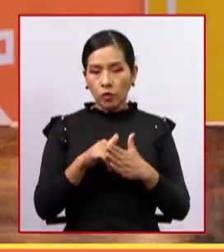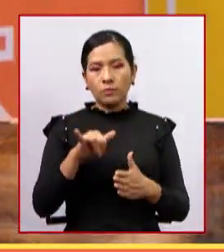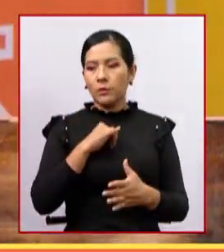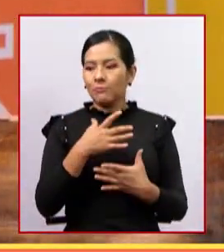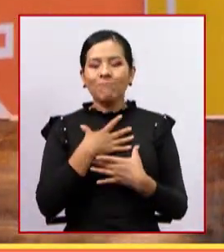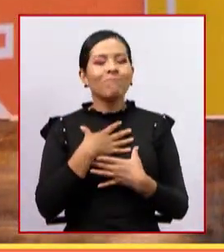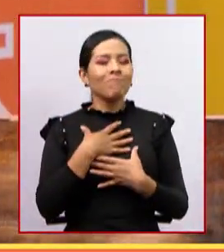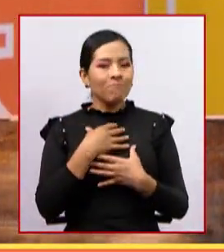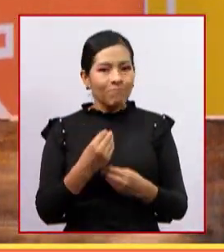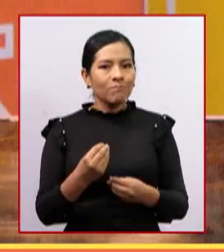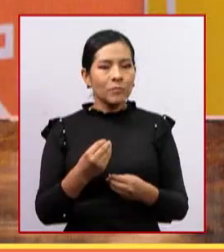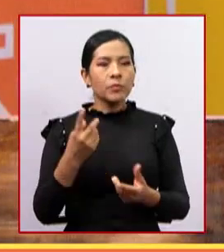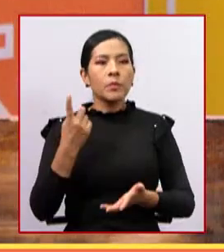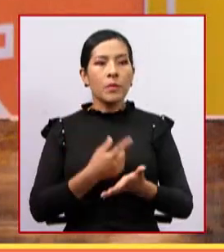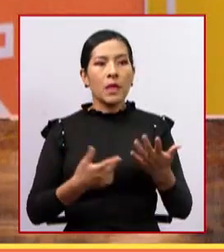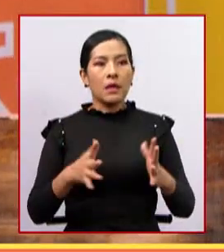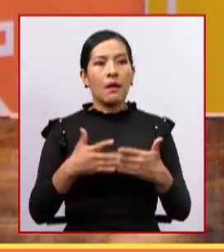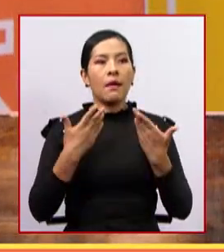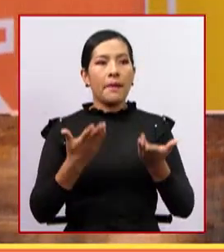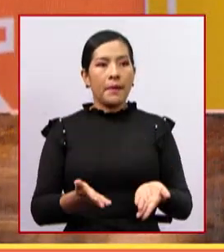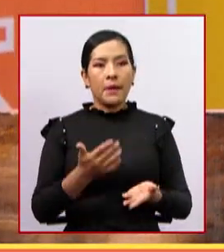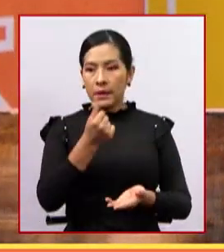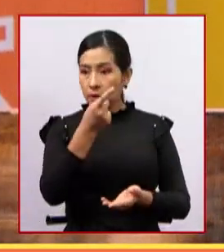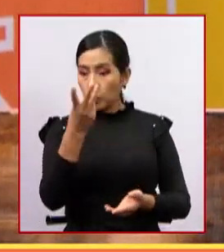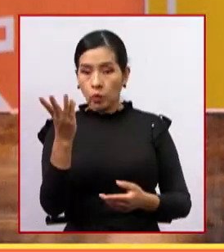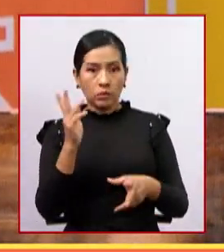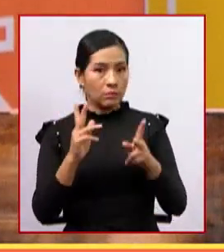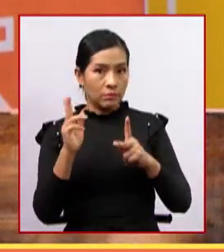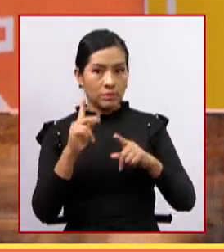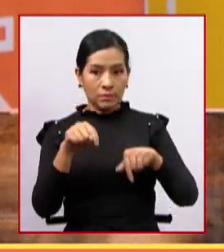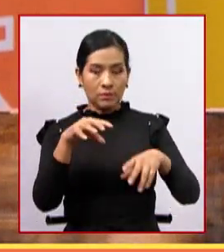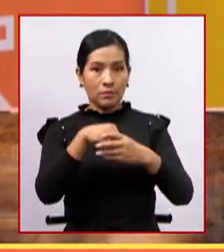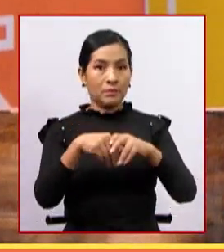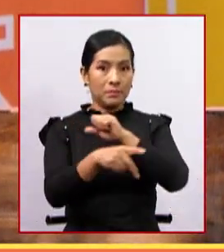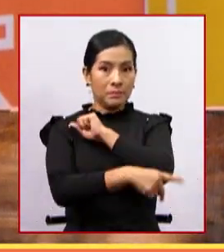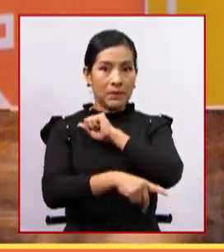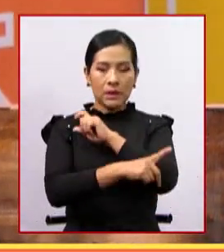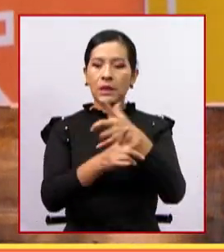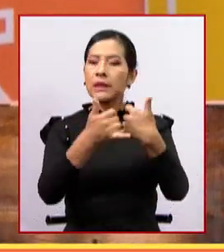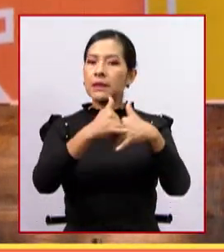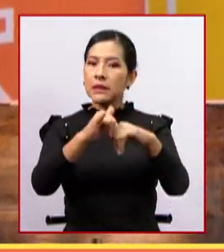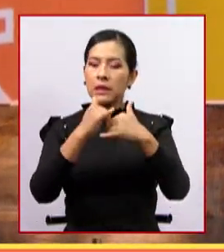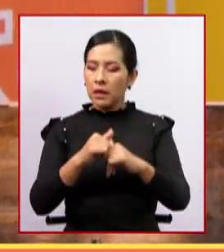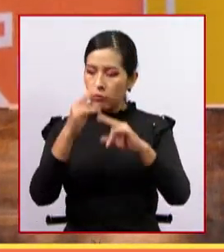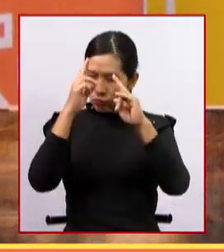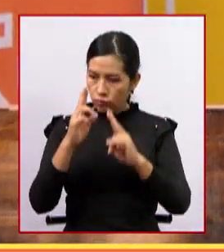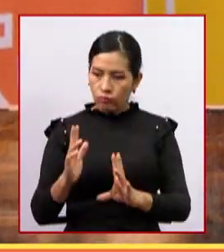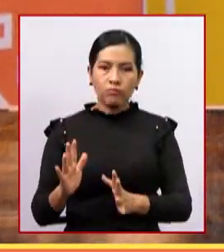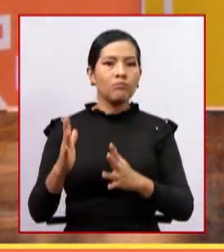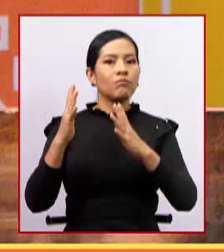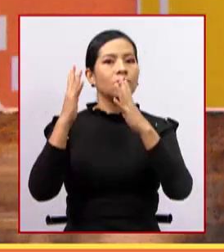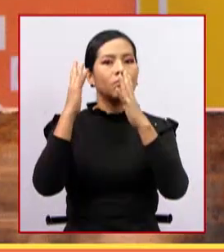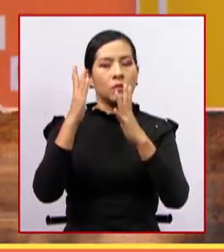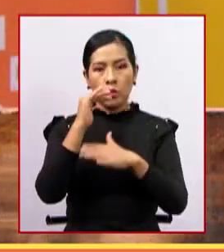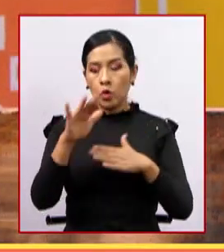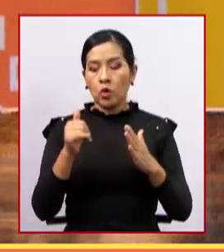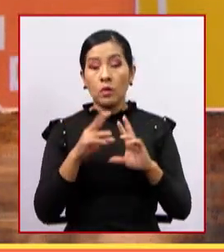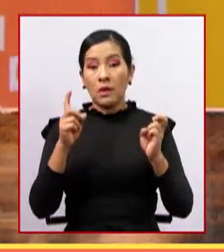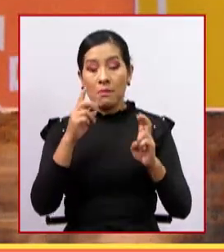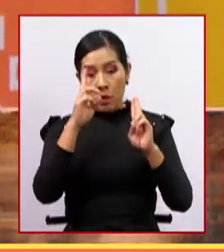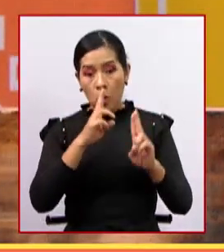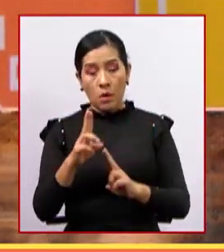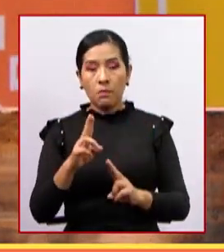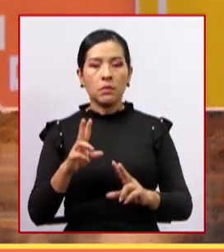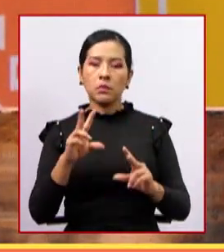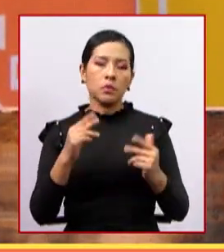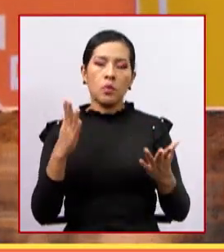que haya artistas en nuestro país que sigan homenajeándola, porque los homenajes tampoco paran, ¿no?